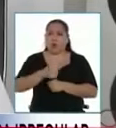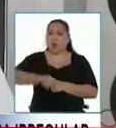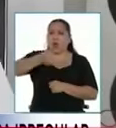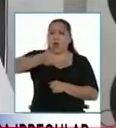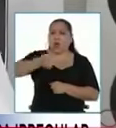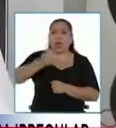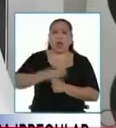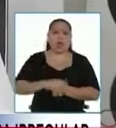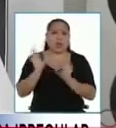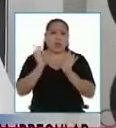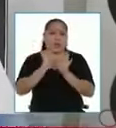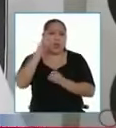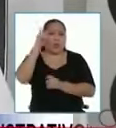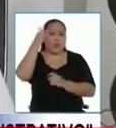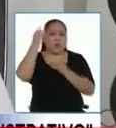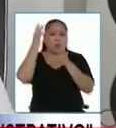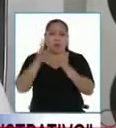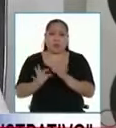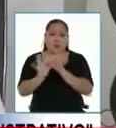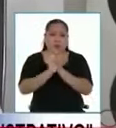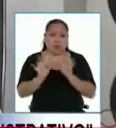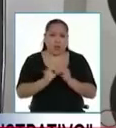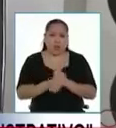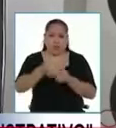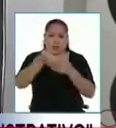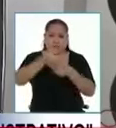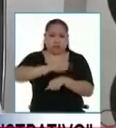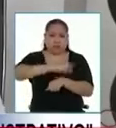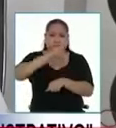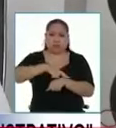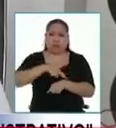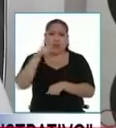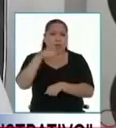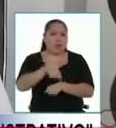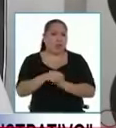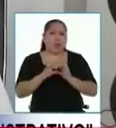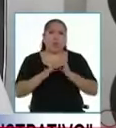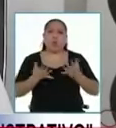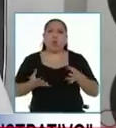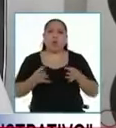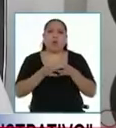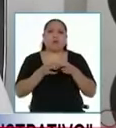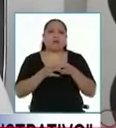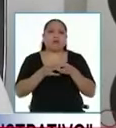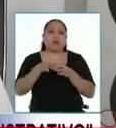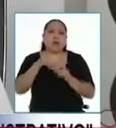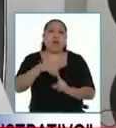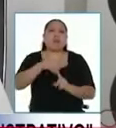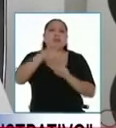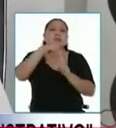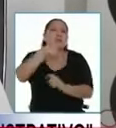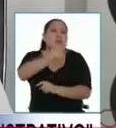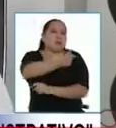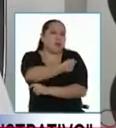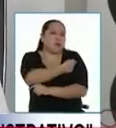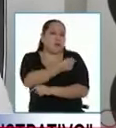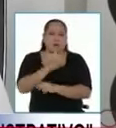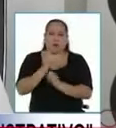alcalde, ningún político, ningún gobernador, ningún vacuna gate acá. Por favor,